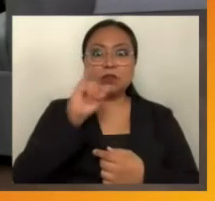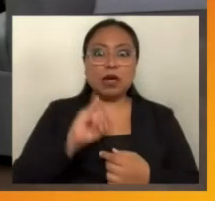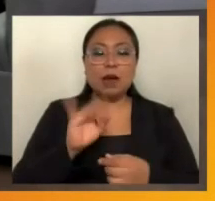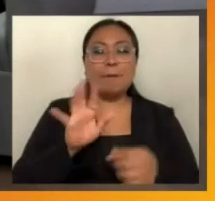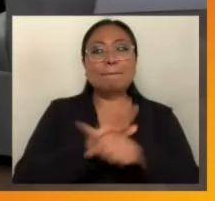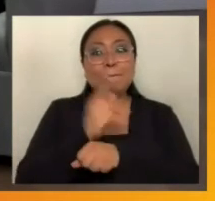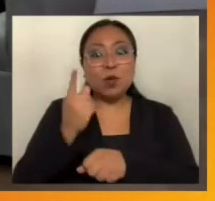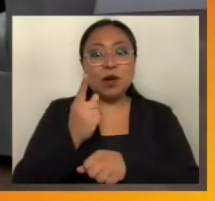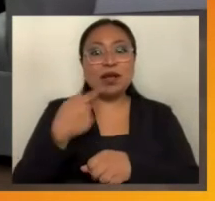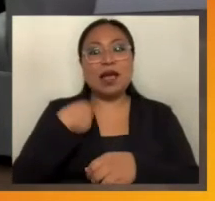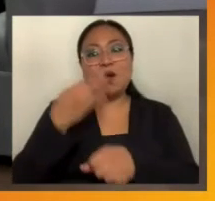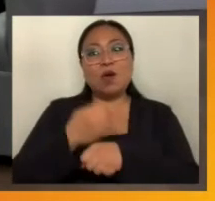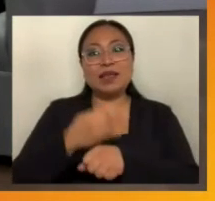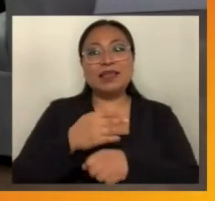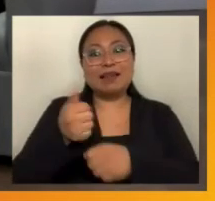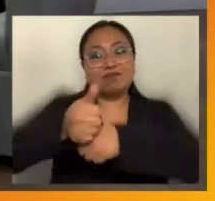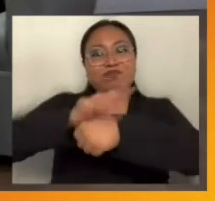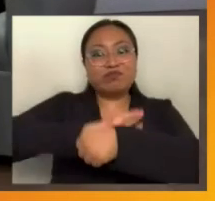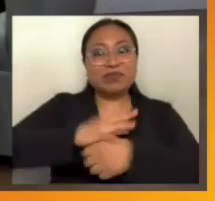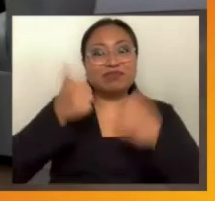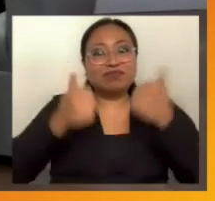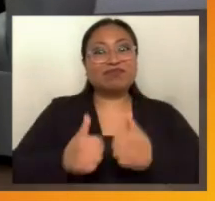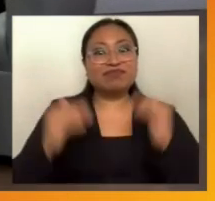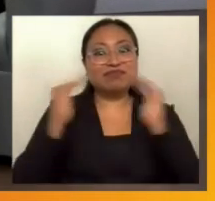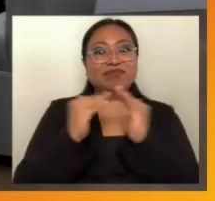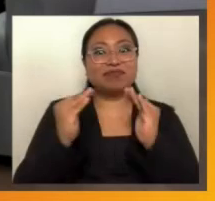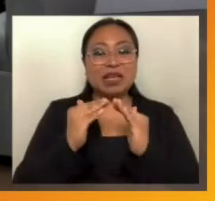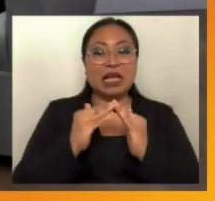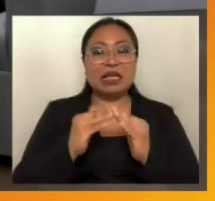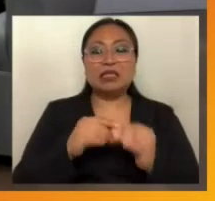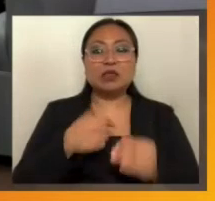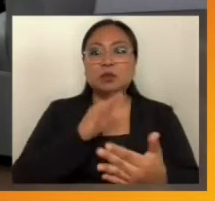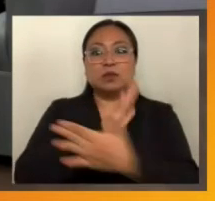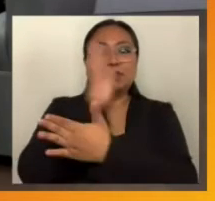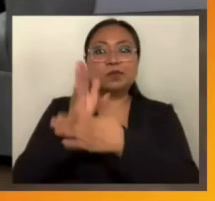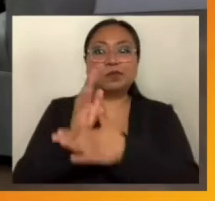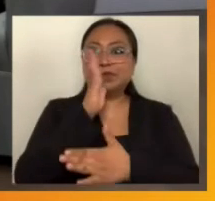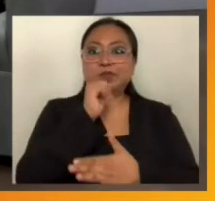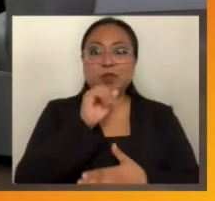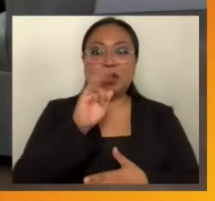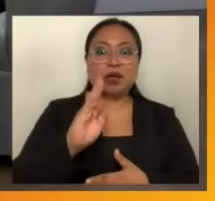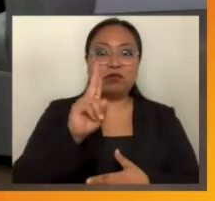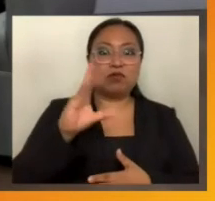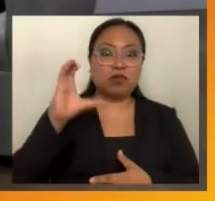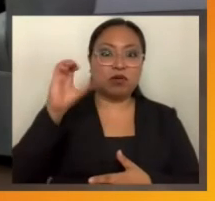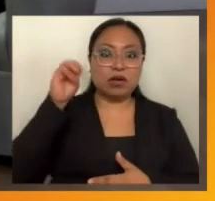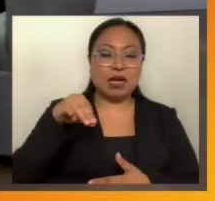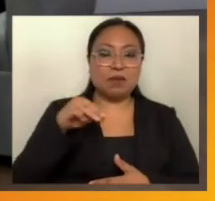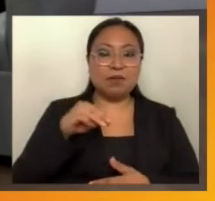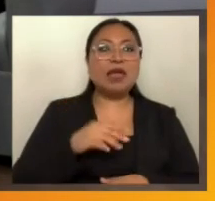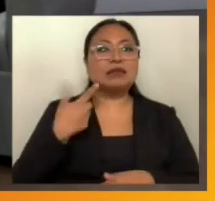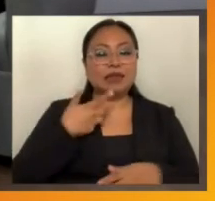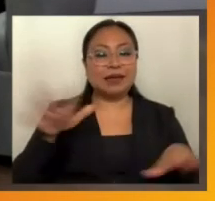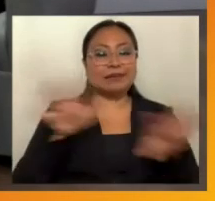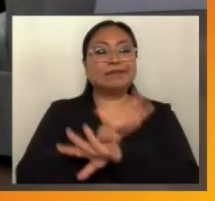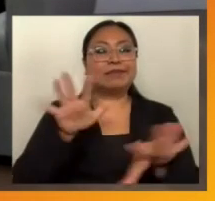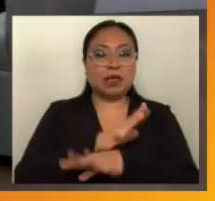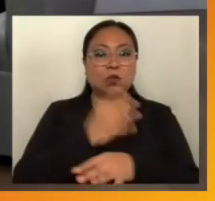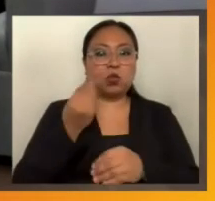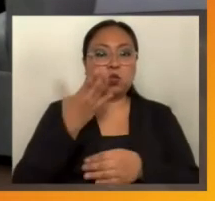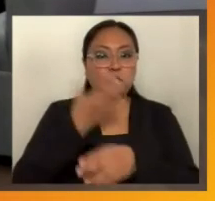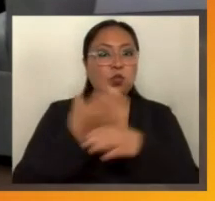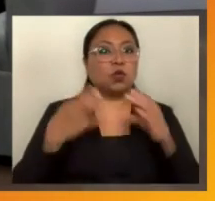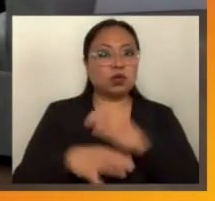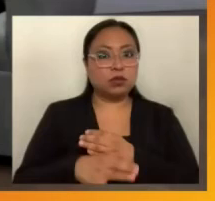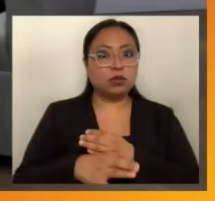¿no? Que pues muchas no han podido llegar aquí, y pues con todos los cambios que hemos tenido, ¿no? Pero creo que